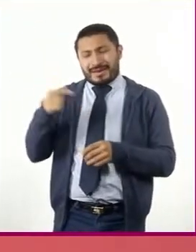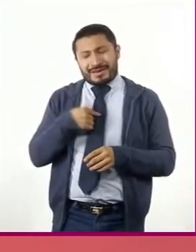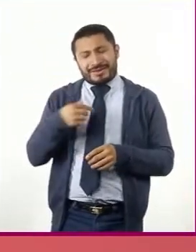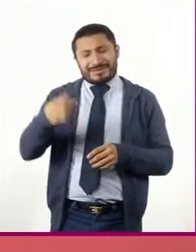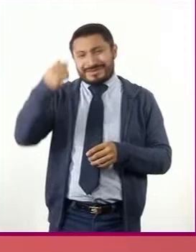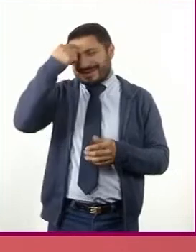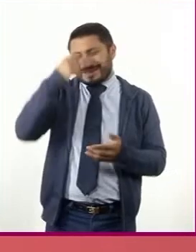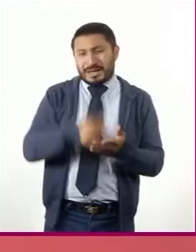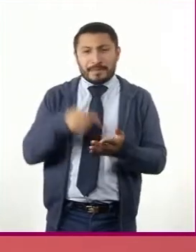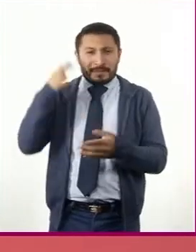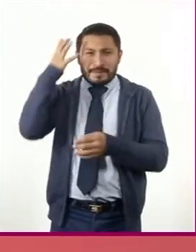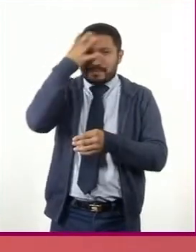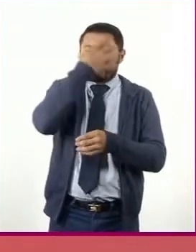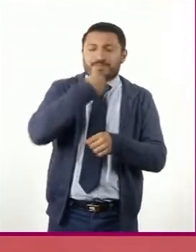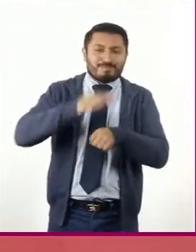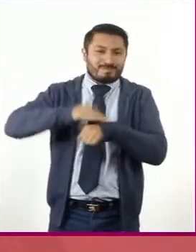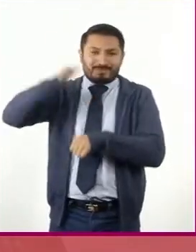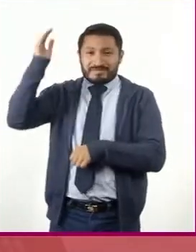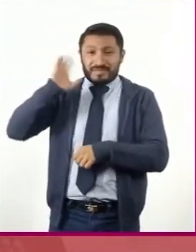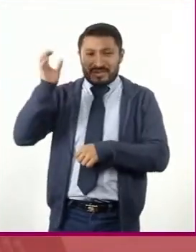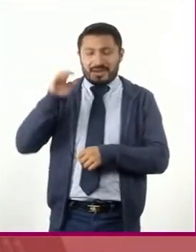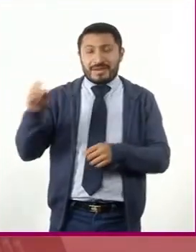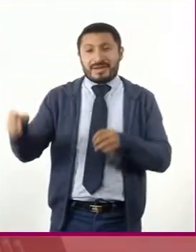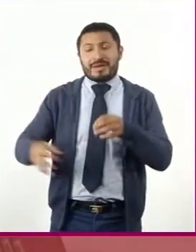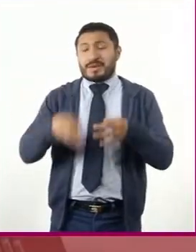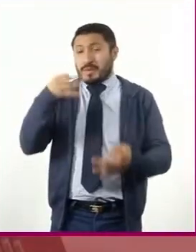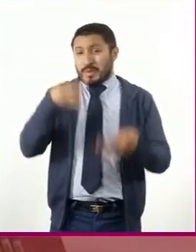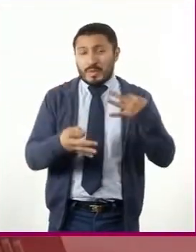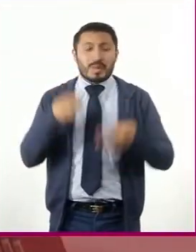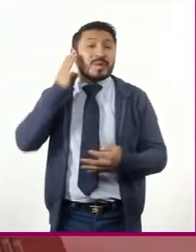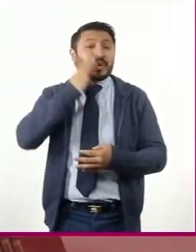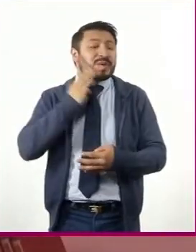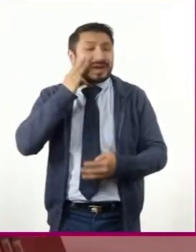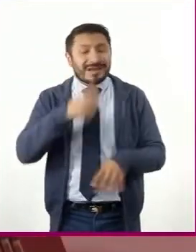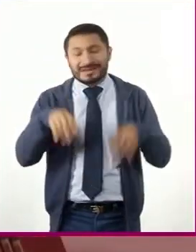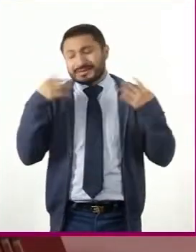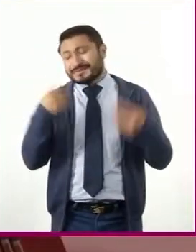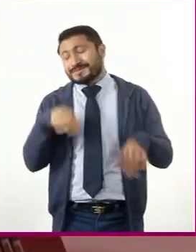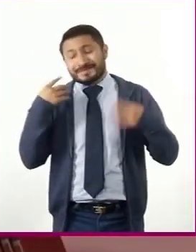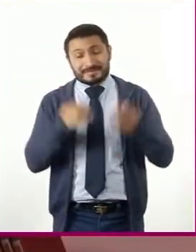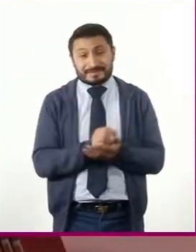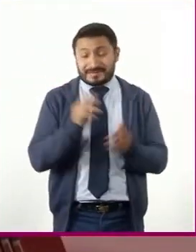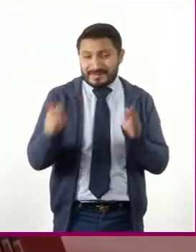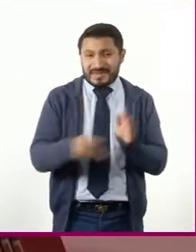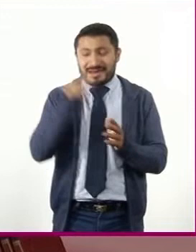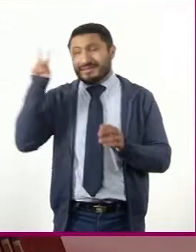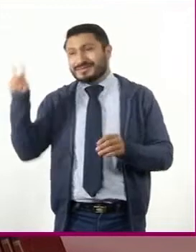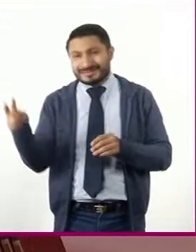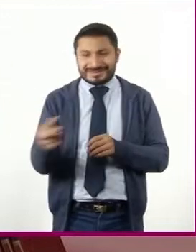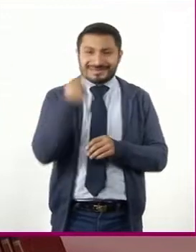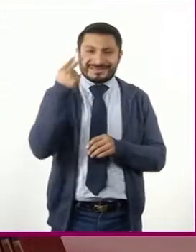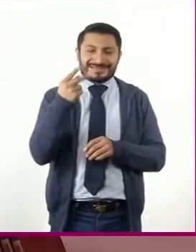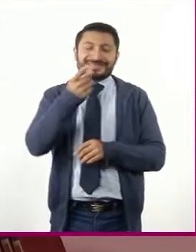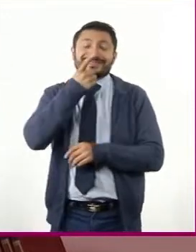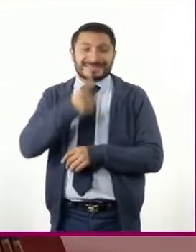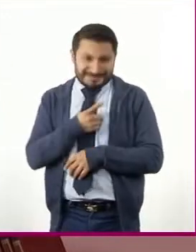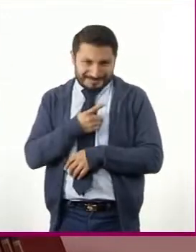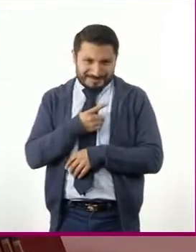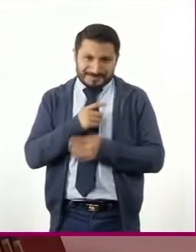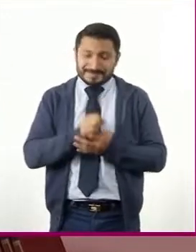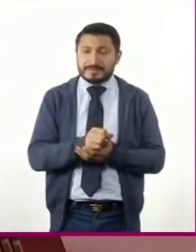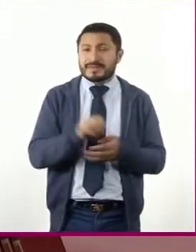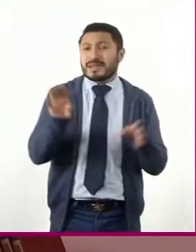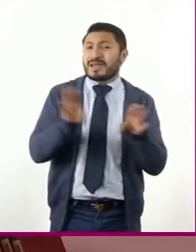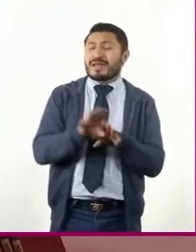más hermosa que Venus cuando salió al juicio de la manzana. Y volviendo el rostro a mí, me dijo: ¿qué